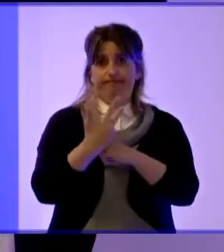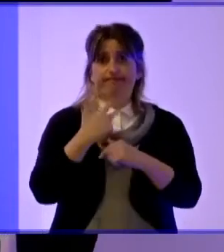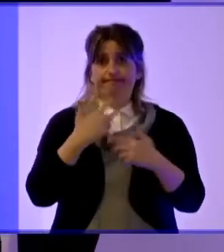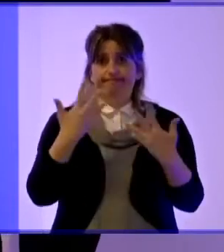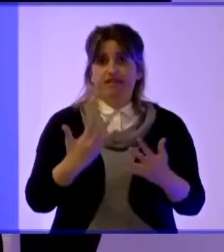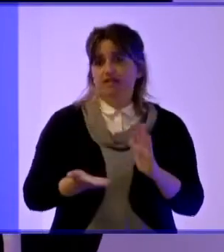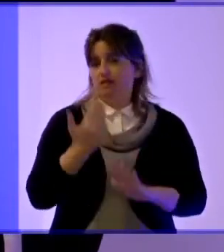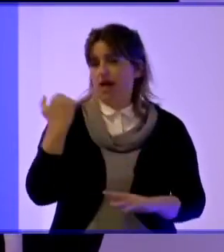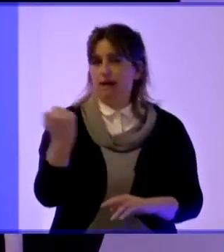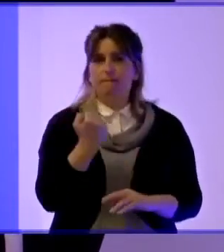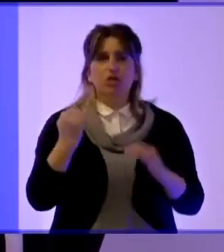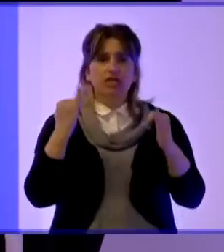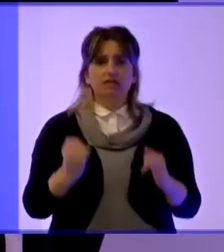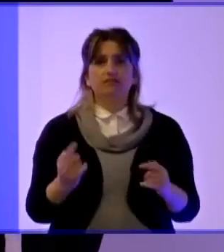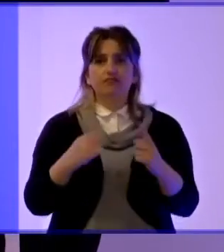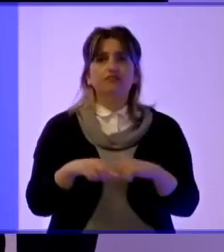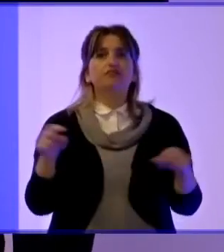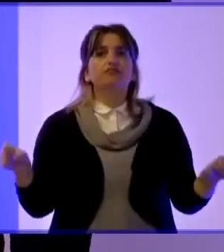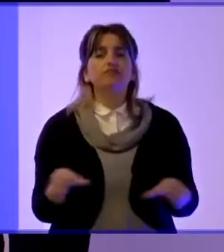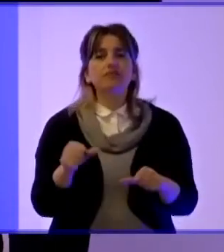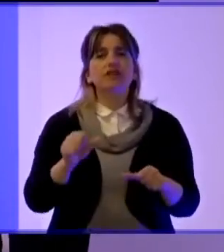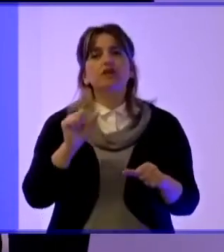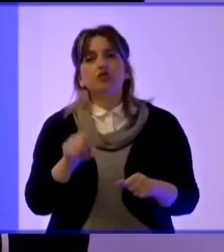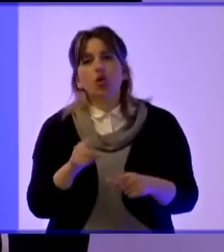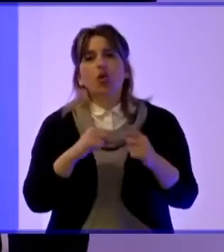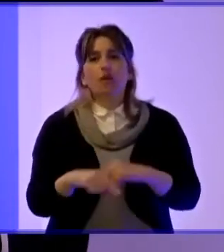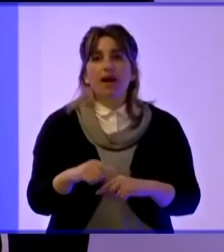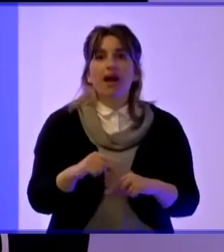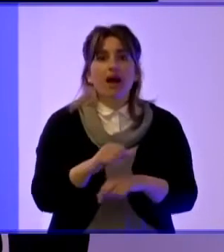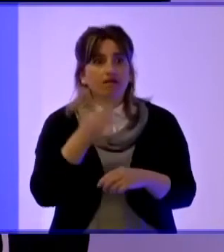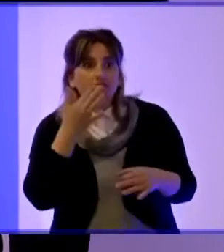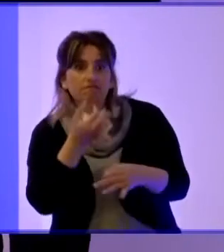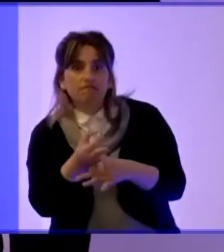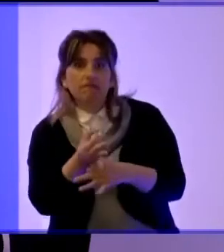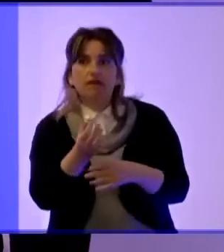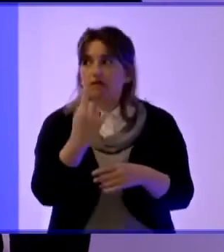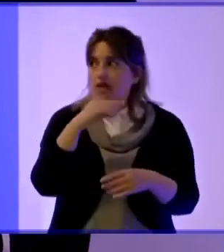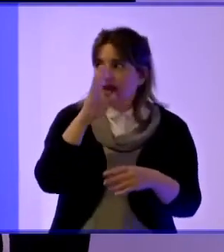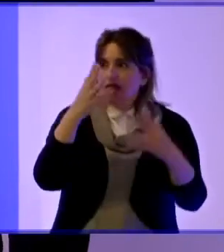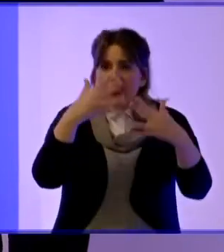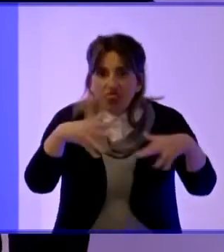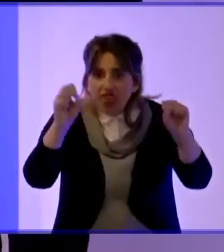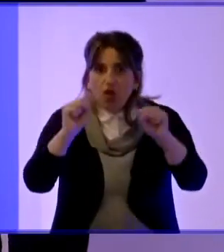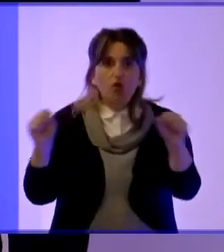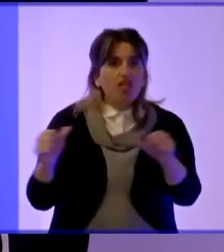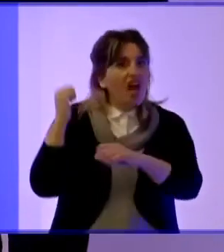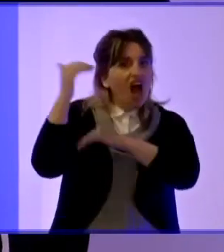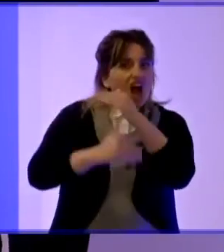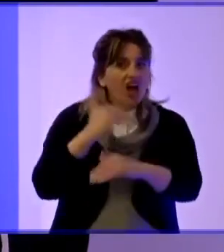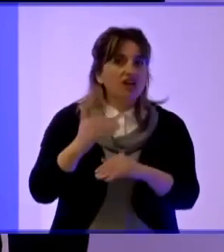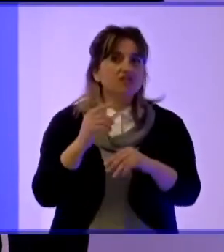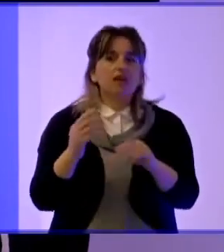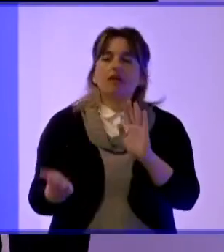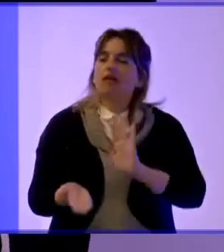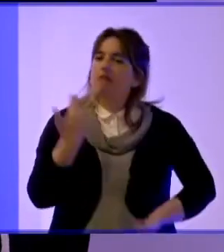más importante, en brindar la formación para que podamos descubrir y desarrollar, potenciar al